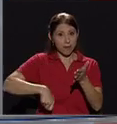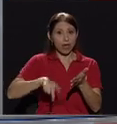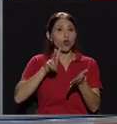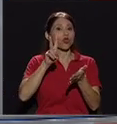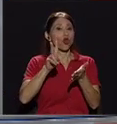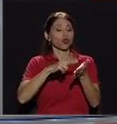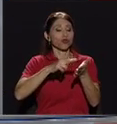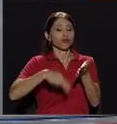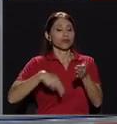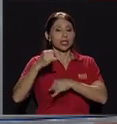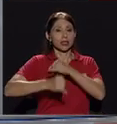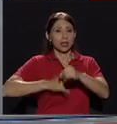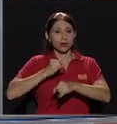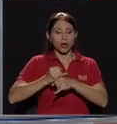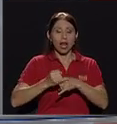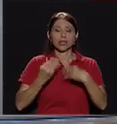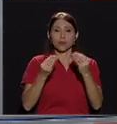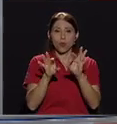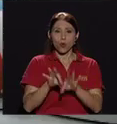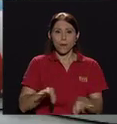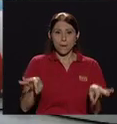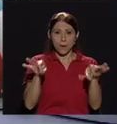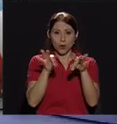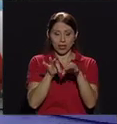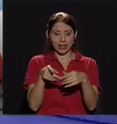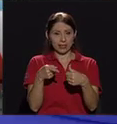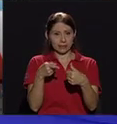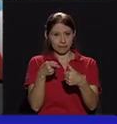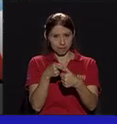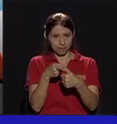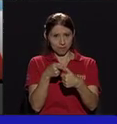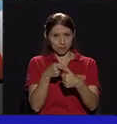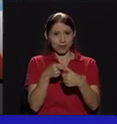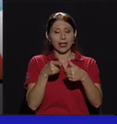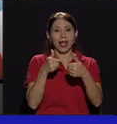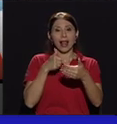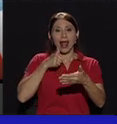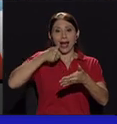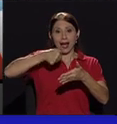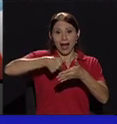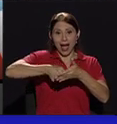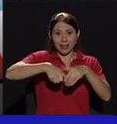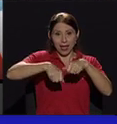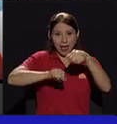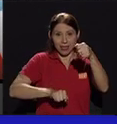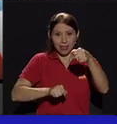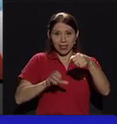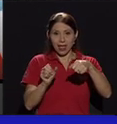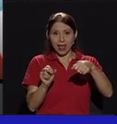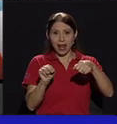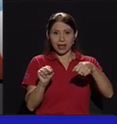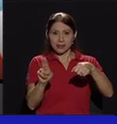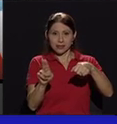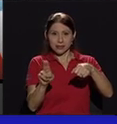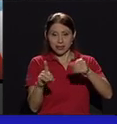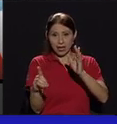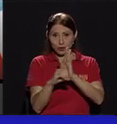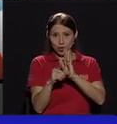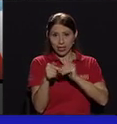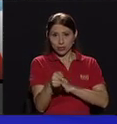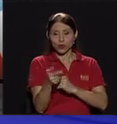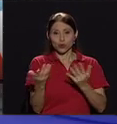instrumentos internacionales muy importantes. La Carta de las Naciones Unidas de los Derechos,